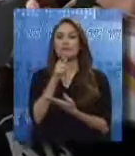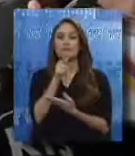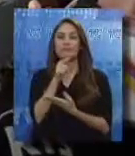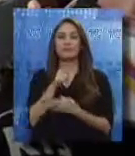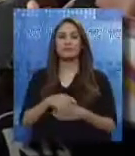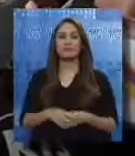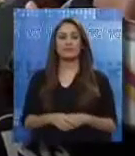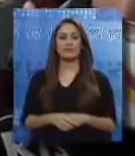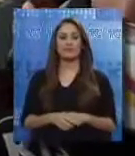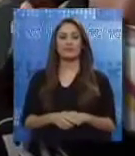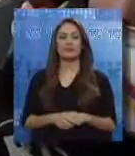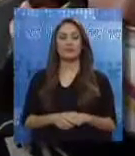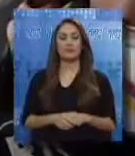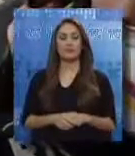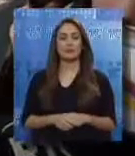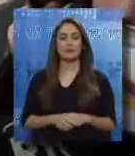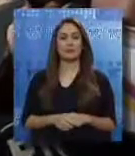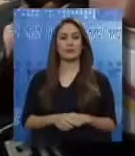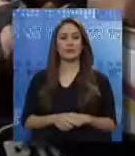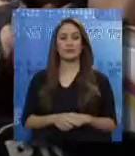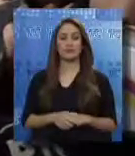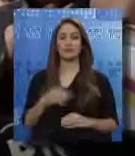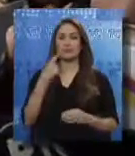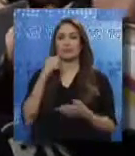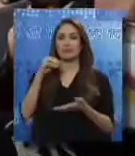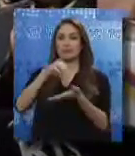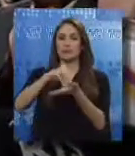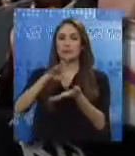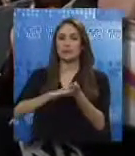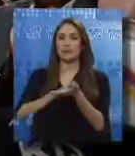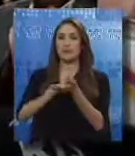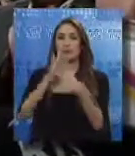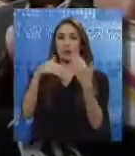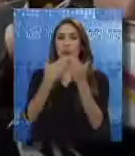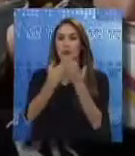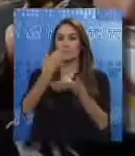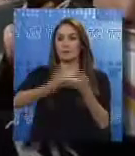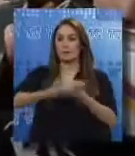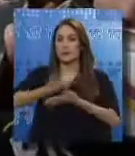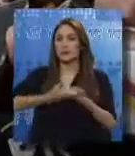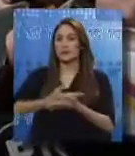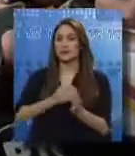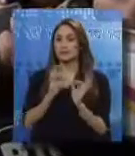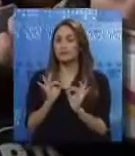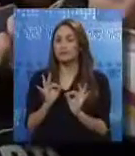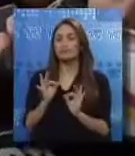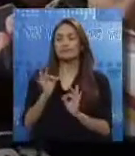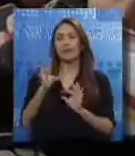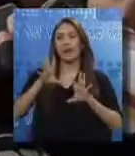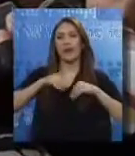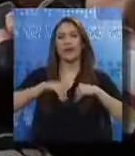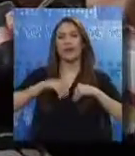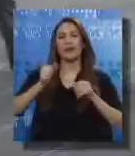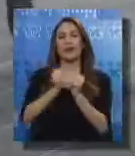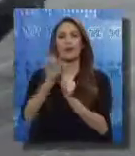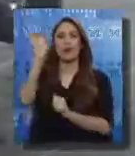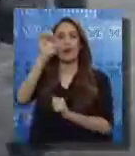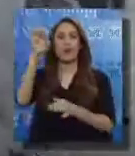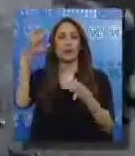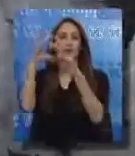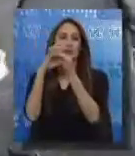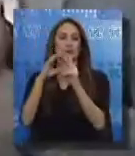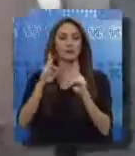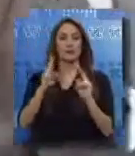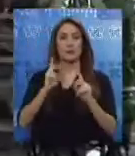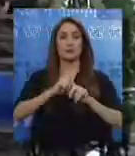el Ecuador pueda finalmente suscribir y completar todos los trámites para el acuerdo comercial con la Unión Europea. De otra parte,